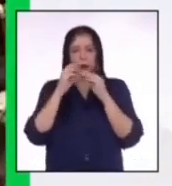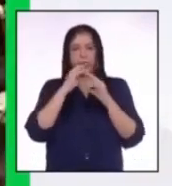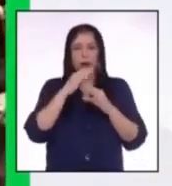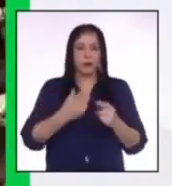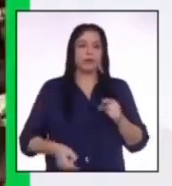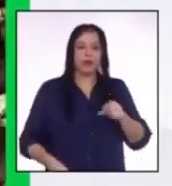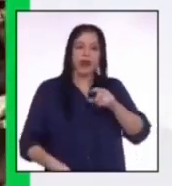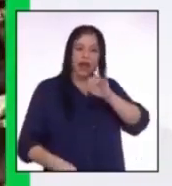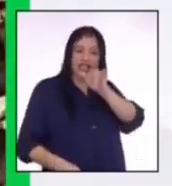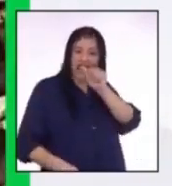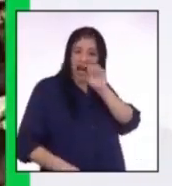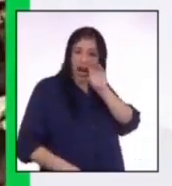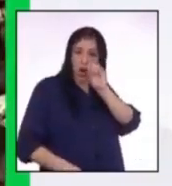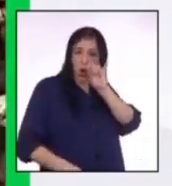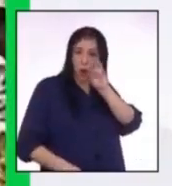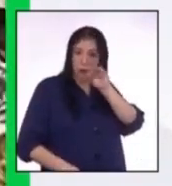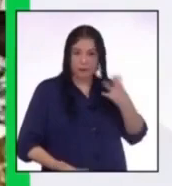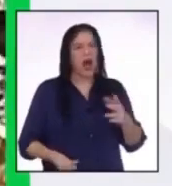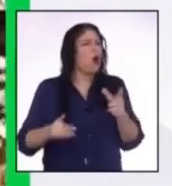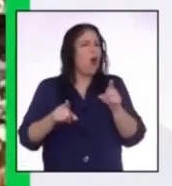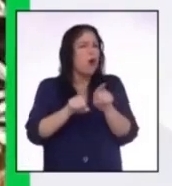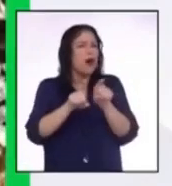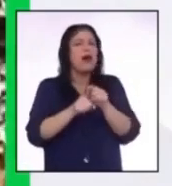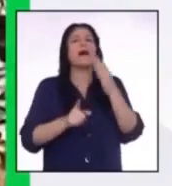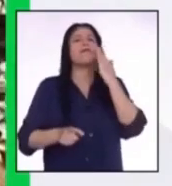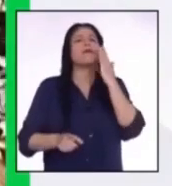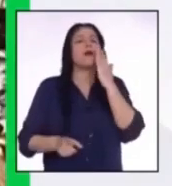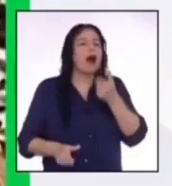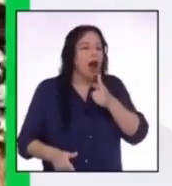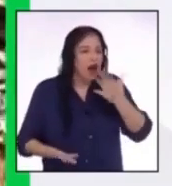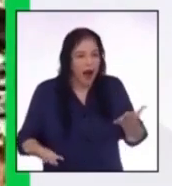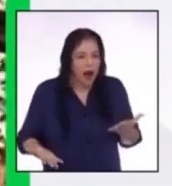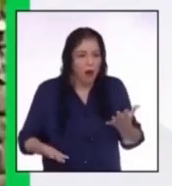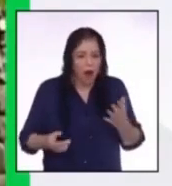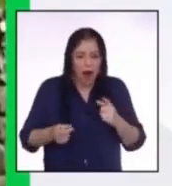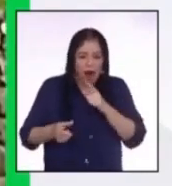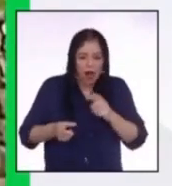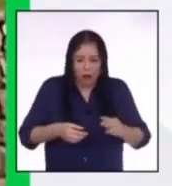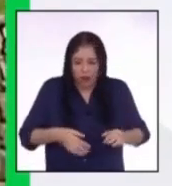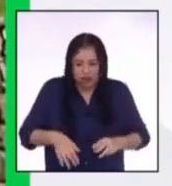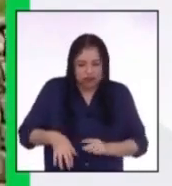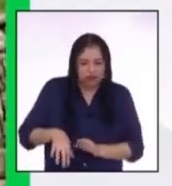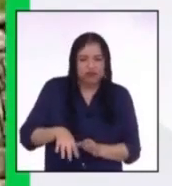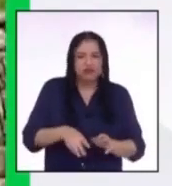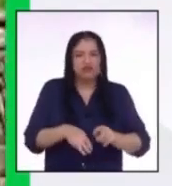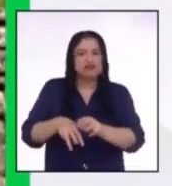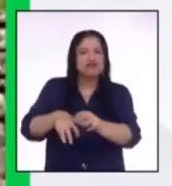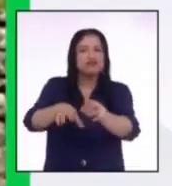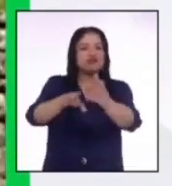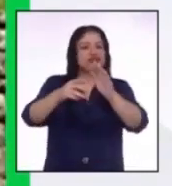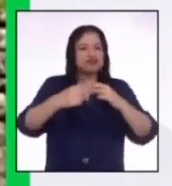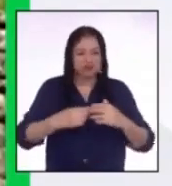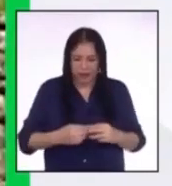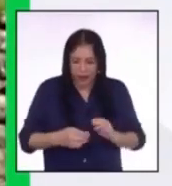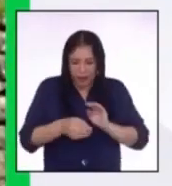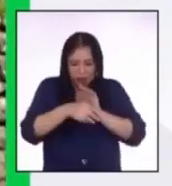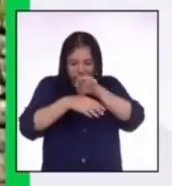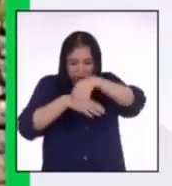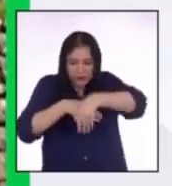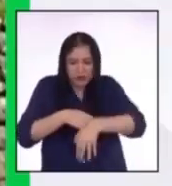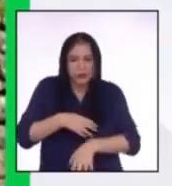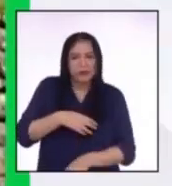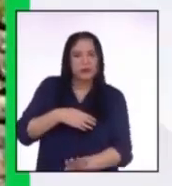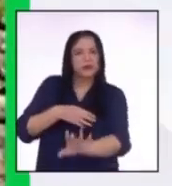laia cv mamá comadre agua fluye discurre y camina por los hermosos canales